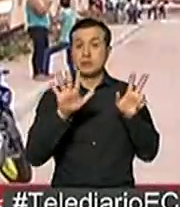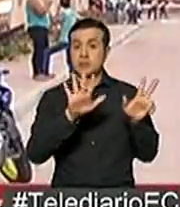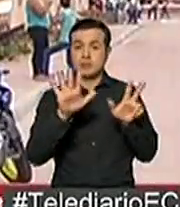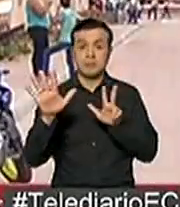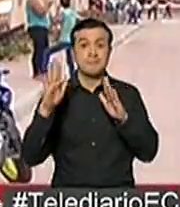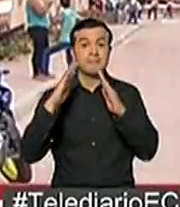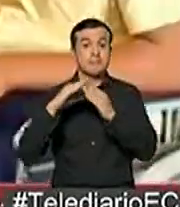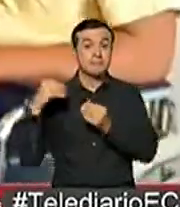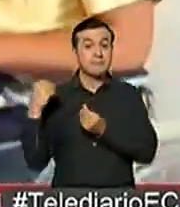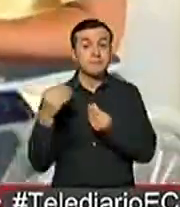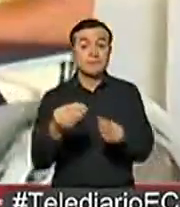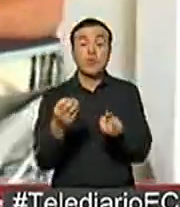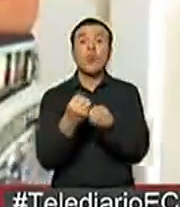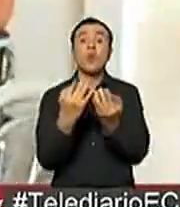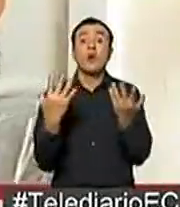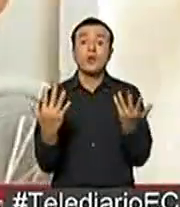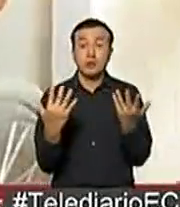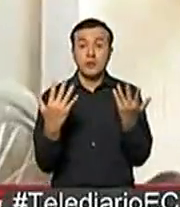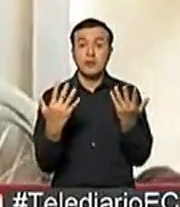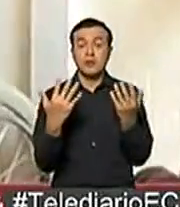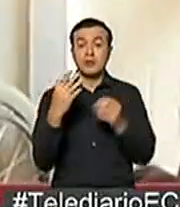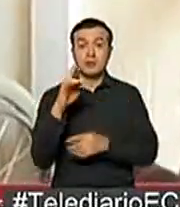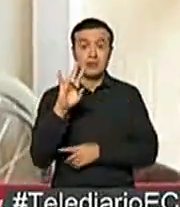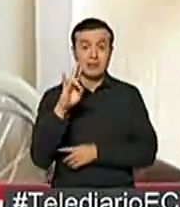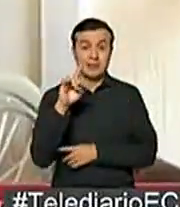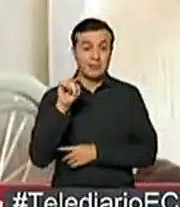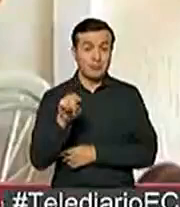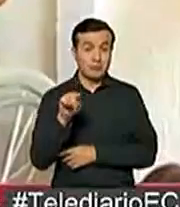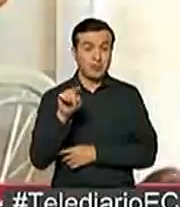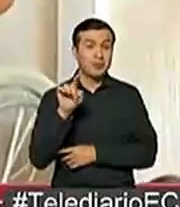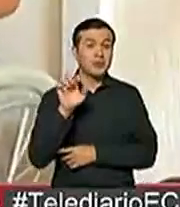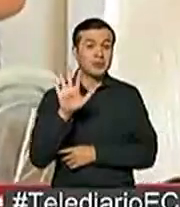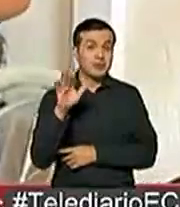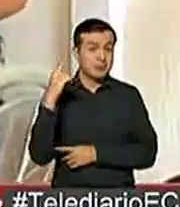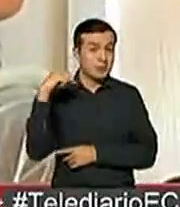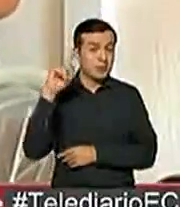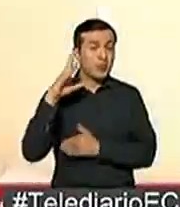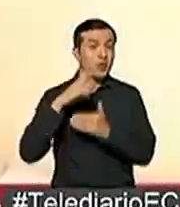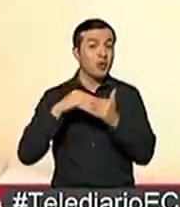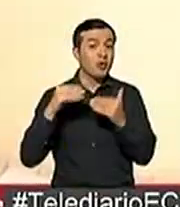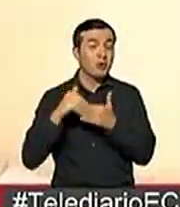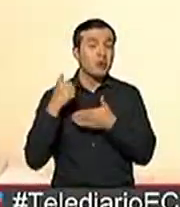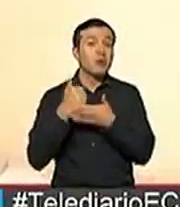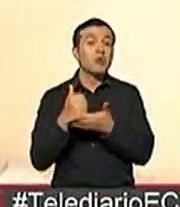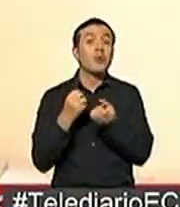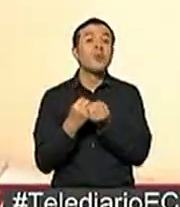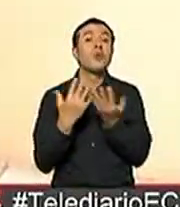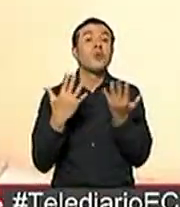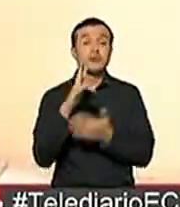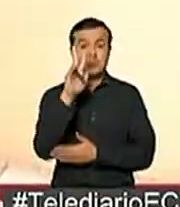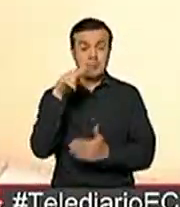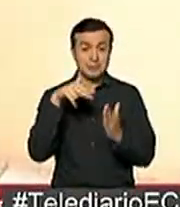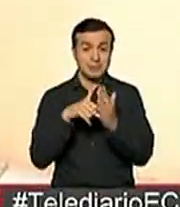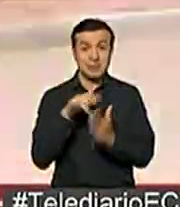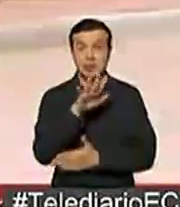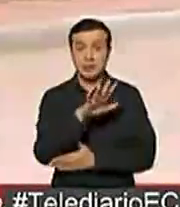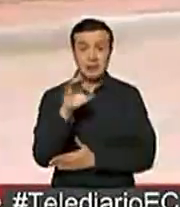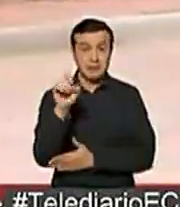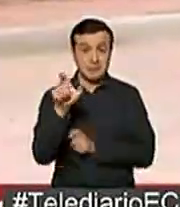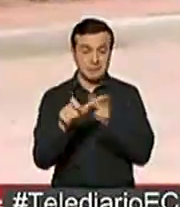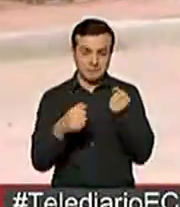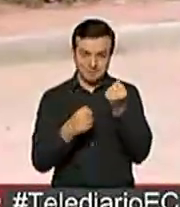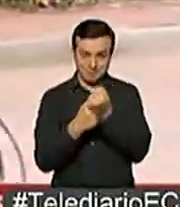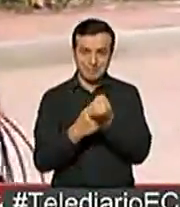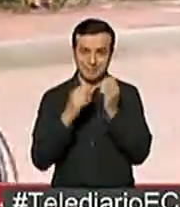viviendas con una inversión superior a los de 17.5 millones de dólares beneficiando a más de 13 mil quinientas personas